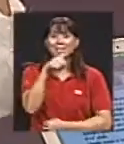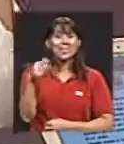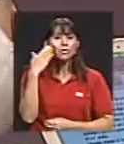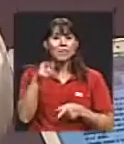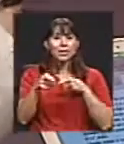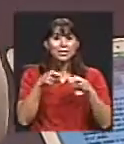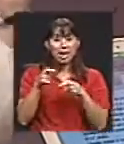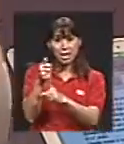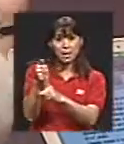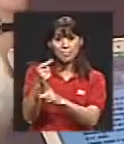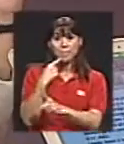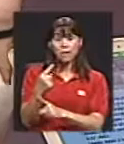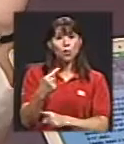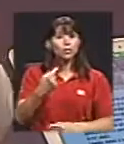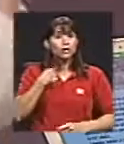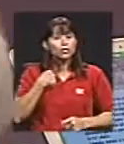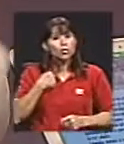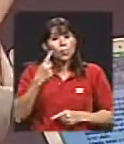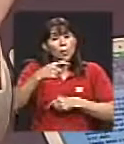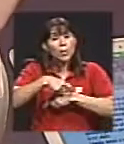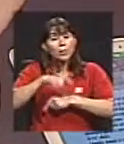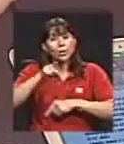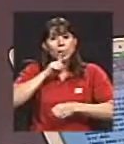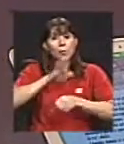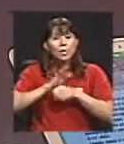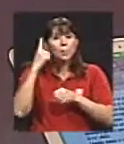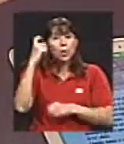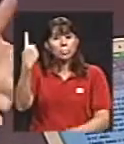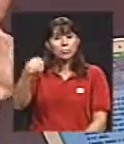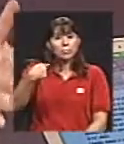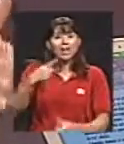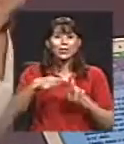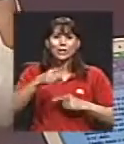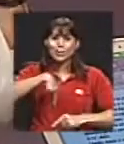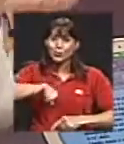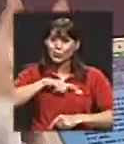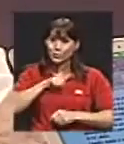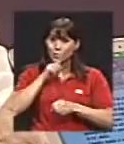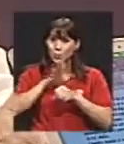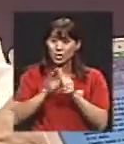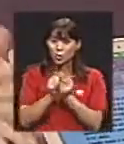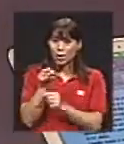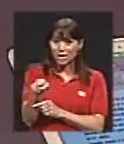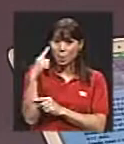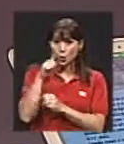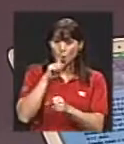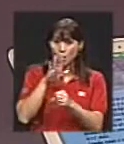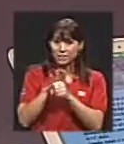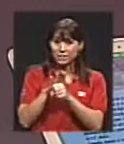un momento en que yo tuve que cumplir con el plan es q porque me lo dijeron entonces estamos cumpliendo con ella por un compromiso político